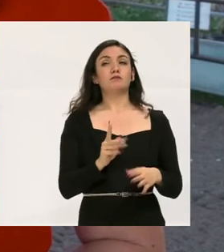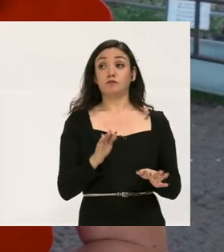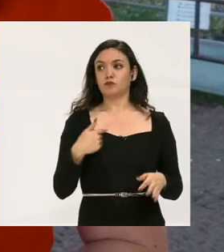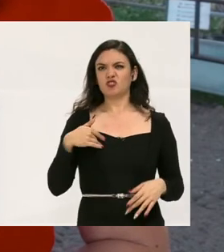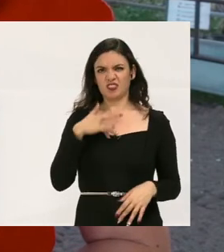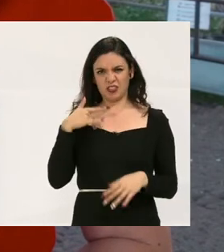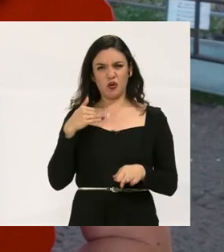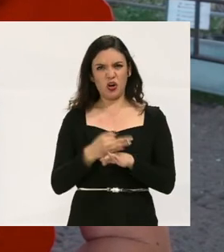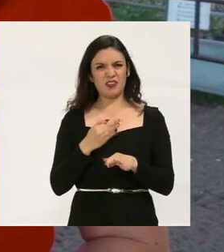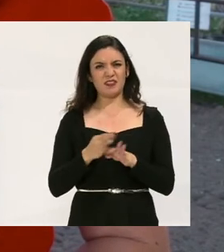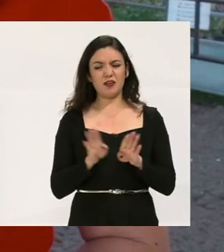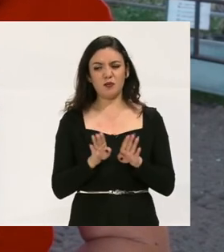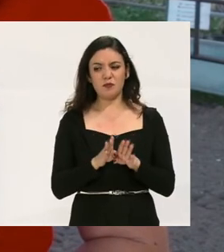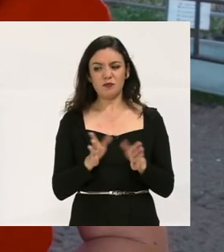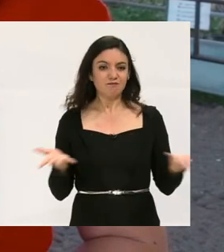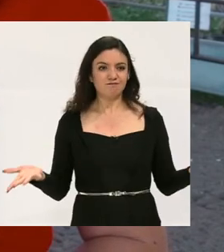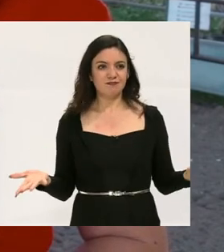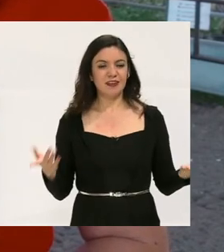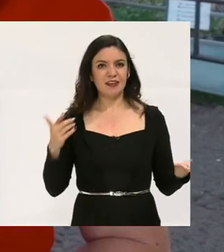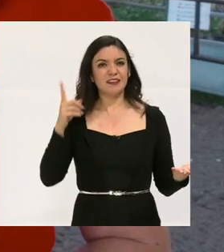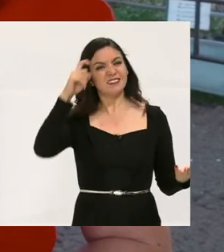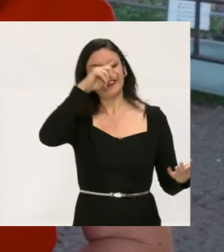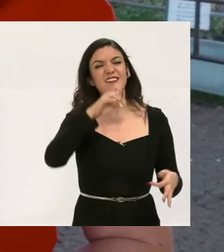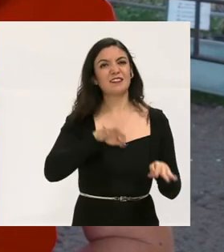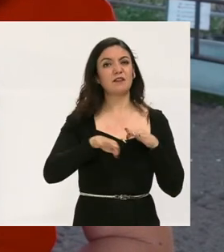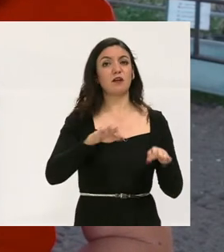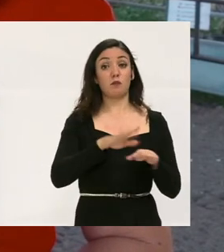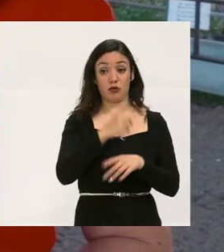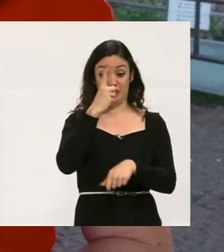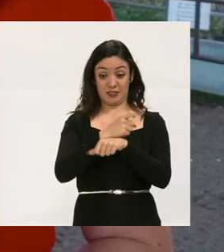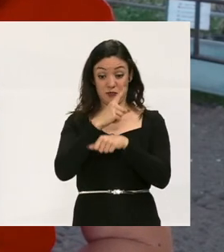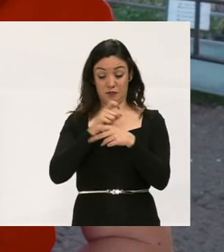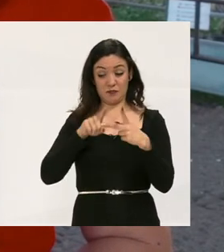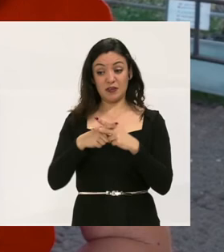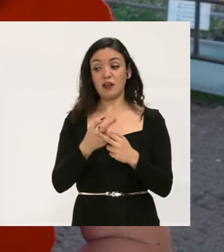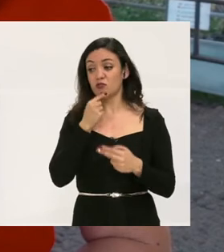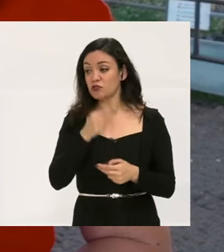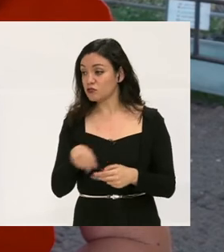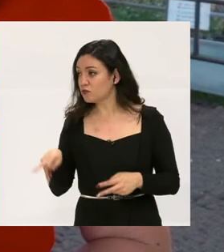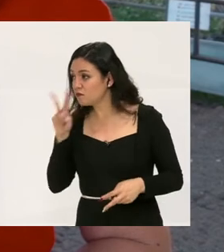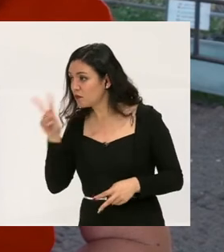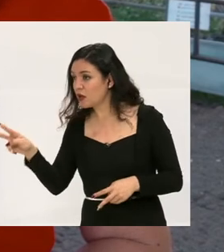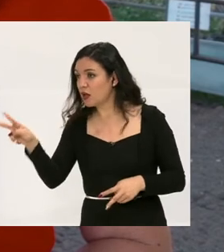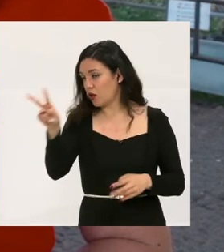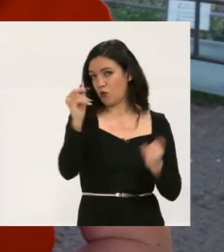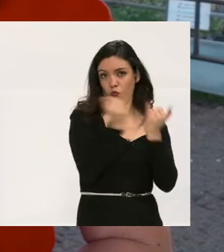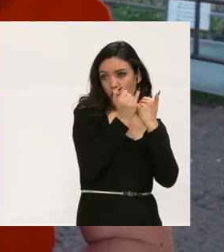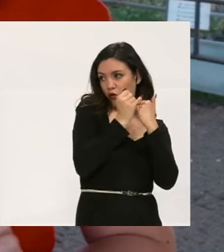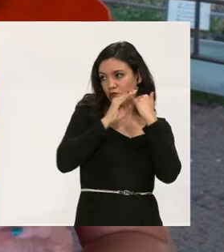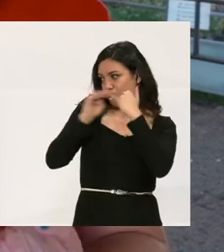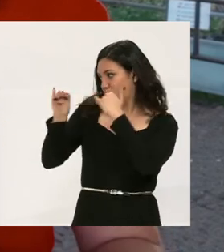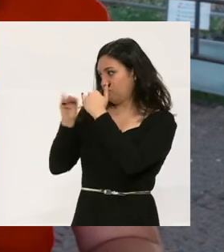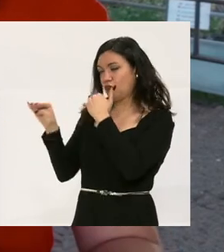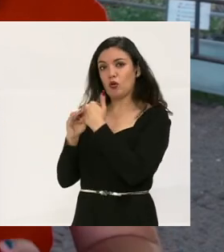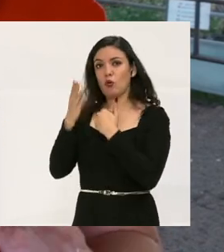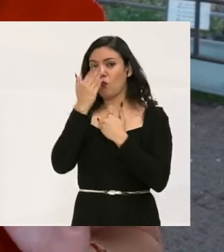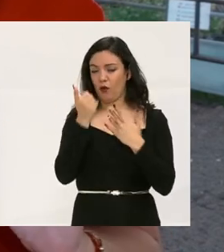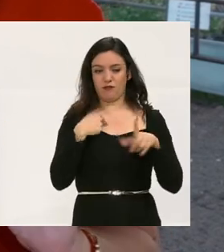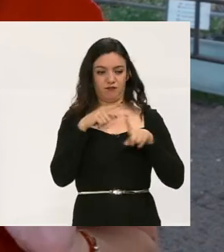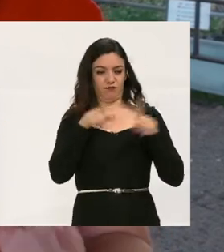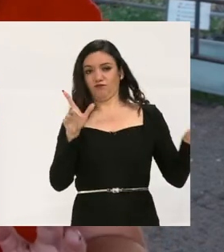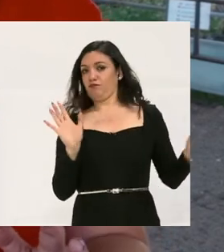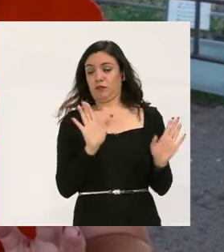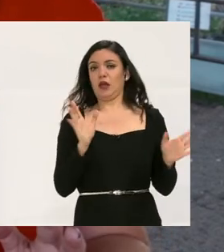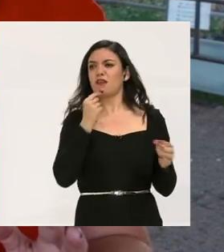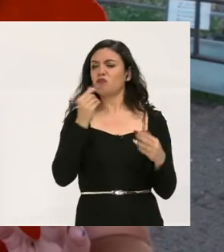porque si desde un principio los niños se enseñan a verse todos igual entre sí sin